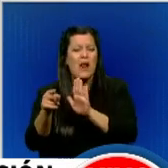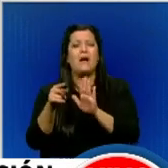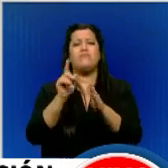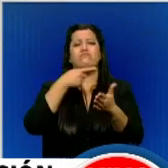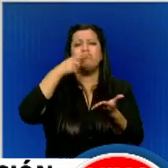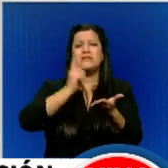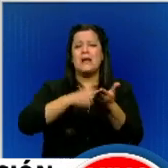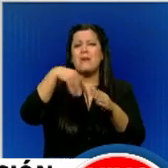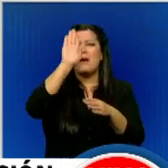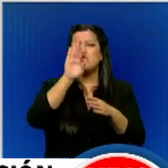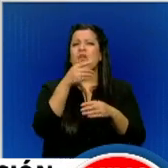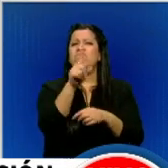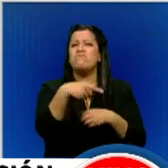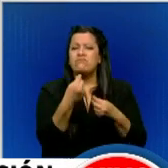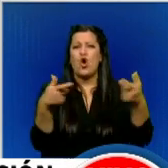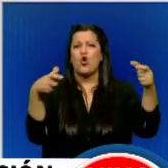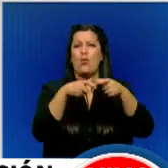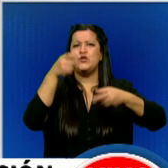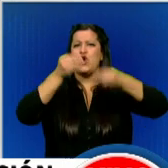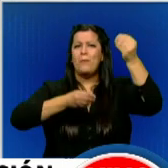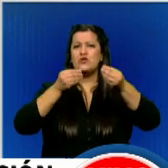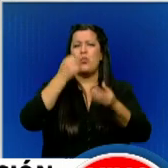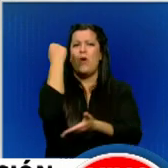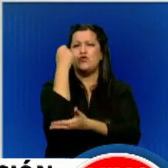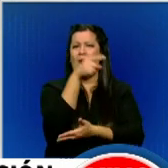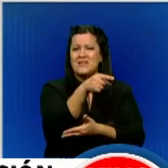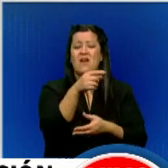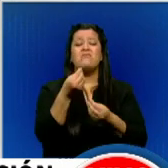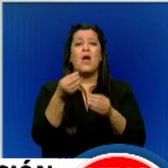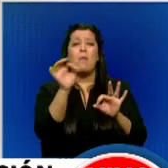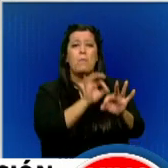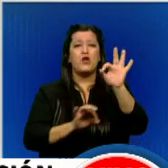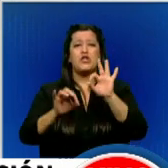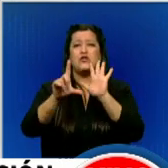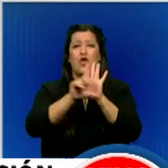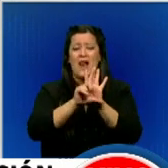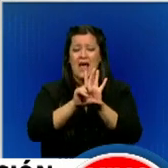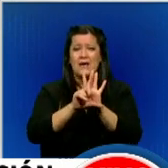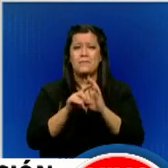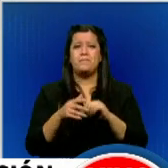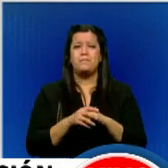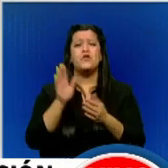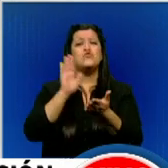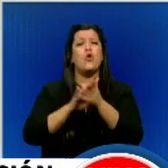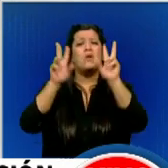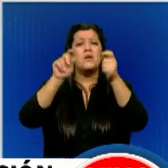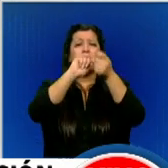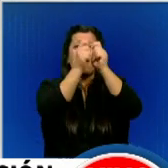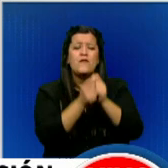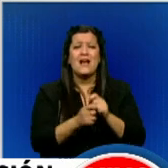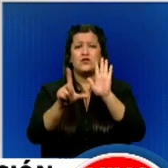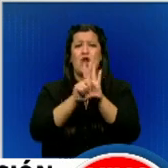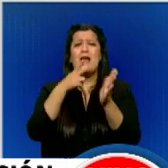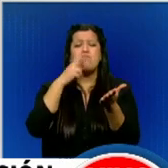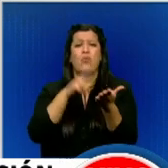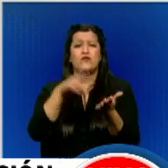de la comisión de presupuesto y hacienda recaído en el proyecto de ley sobre modificación de la ley de